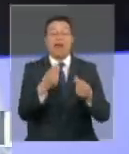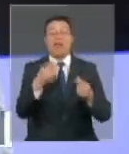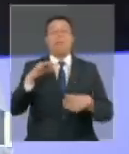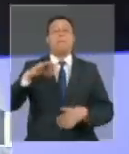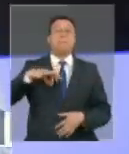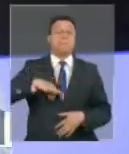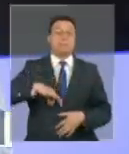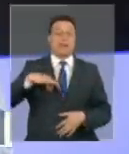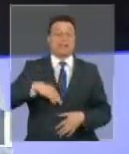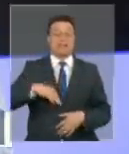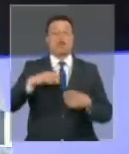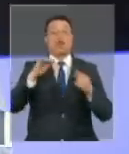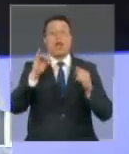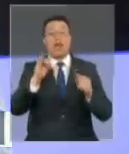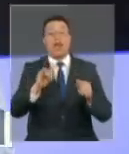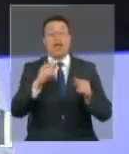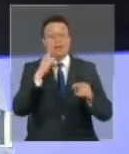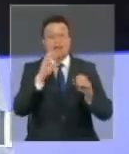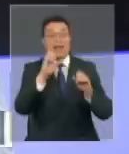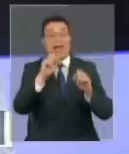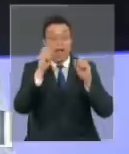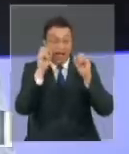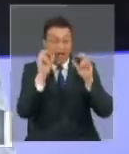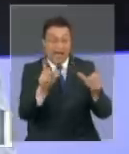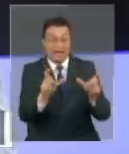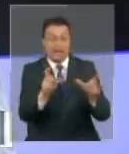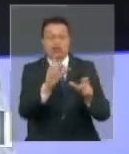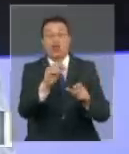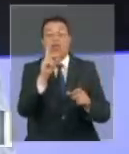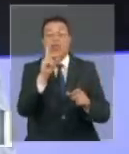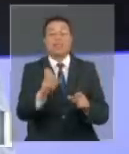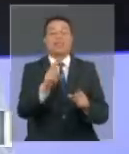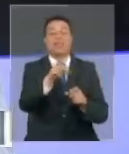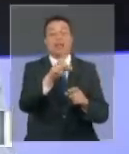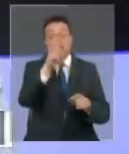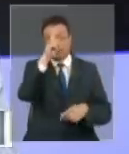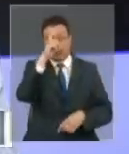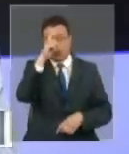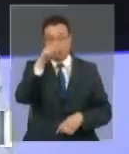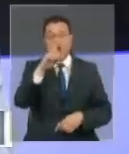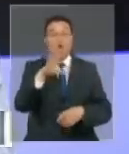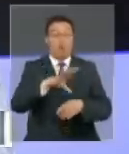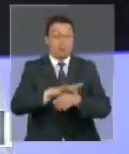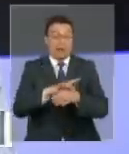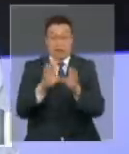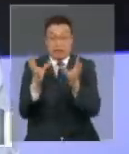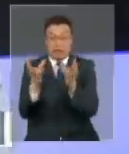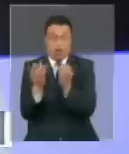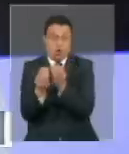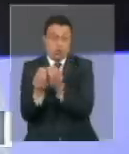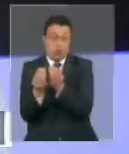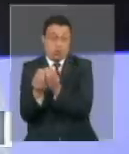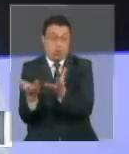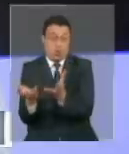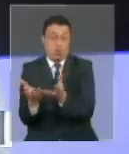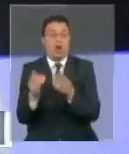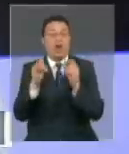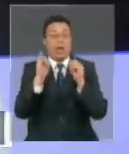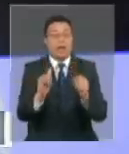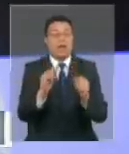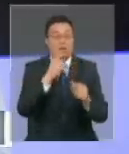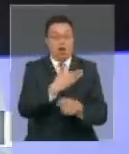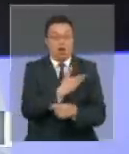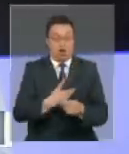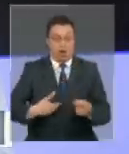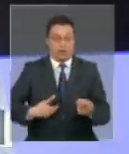salud. Y eso no está hoy día el Estado en condiciones de resolverlo. Los hospitales están colapsados, por lo tanto, si este